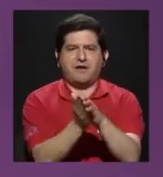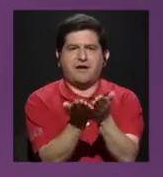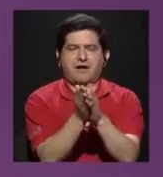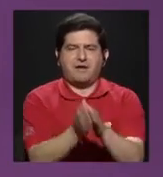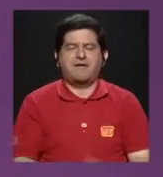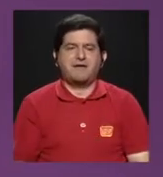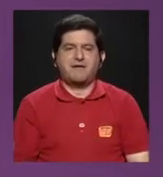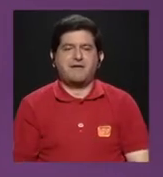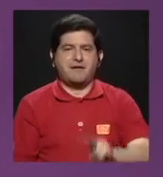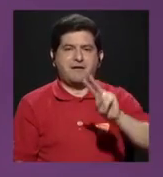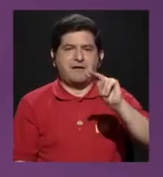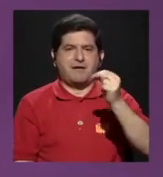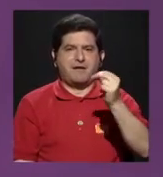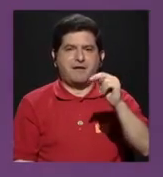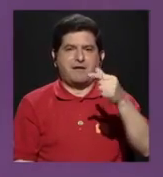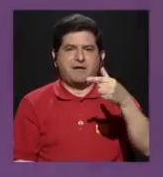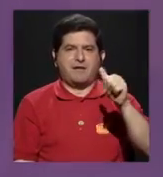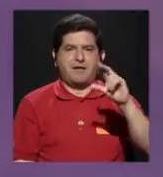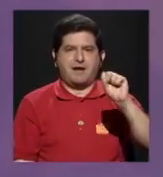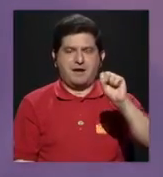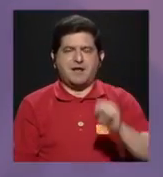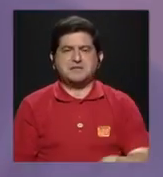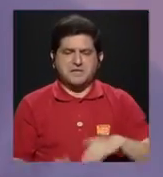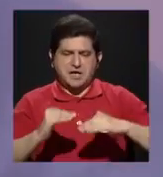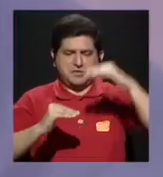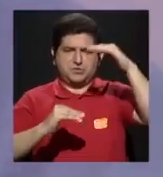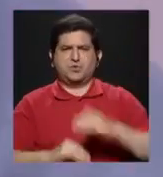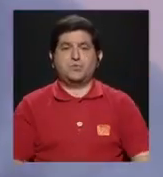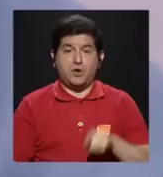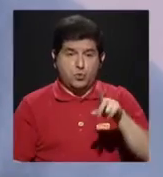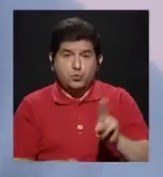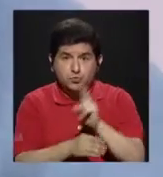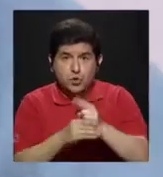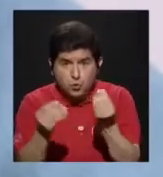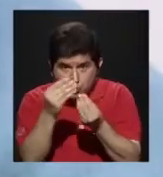en las ñangas están más encima. ¿Y usted lo hace con la pura mano? ¿Utiliza